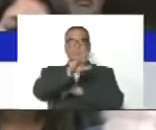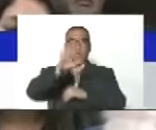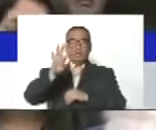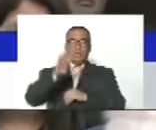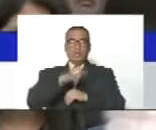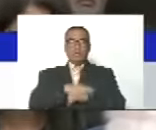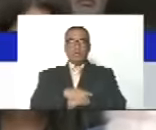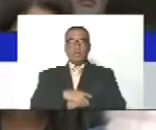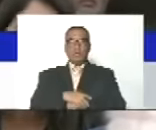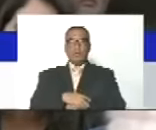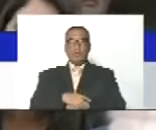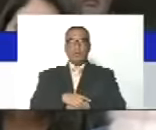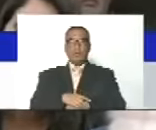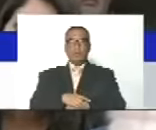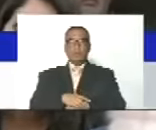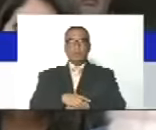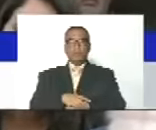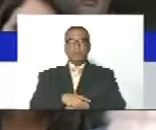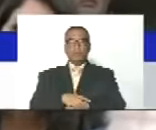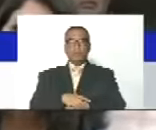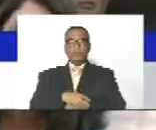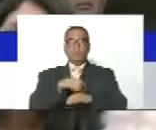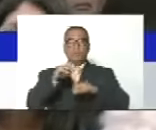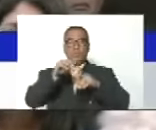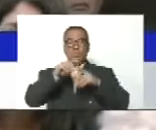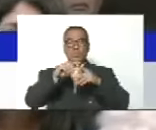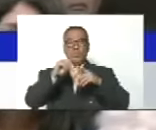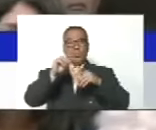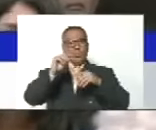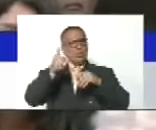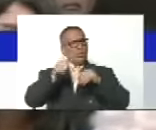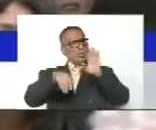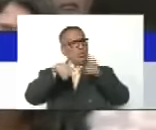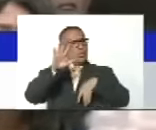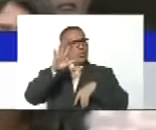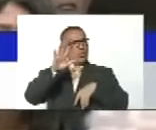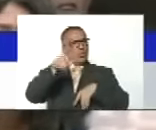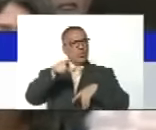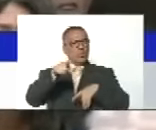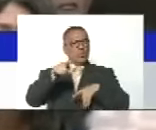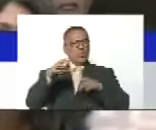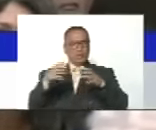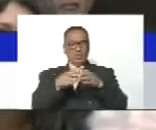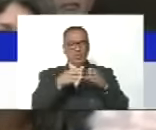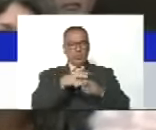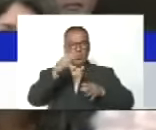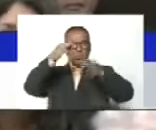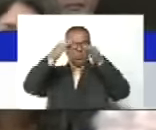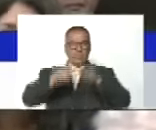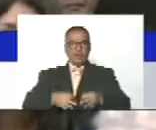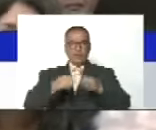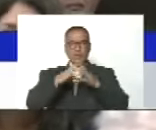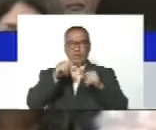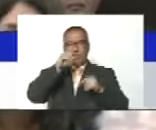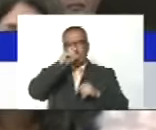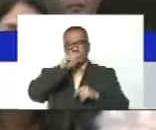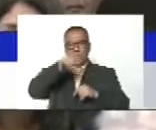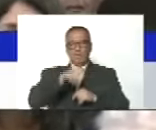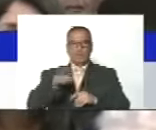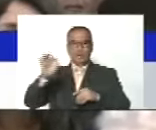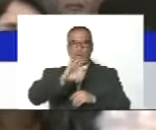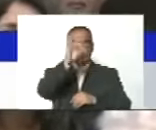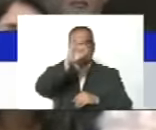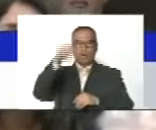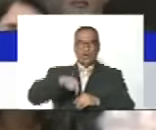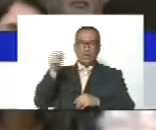1954, en el 15º Salón Oficial Anual del Arte